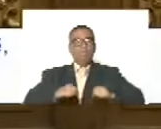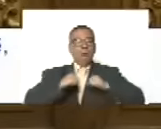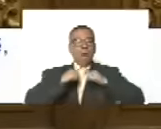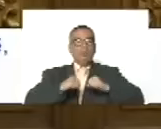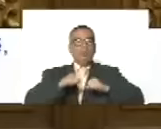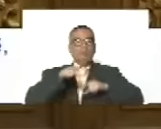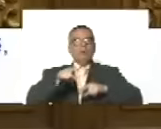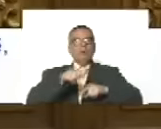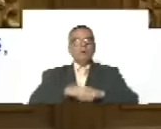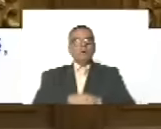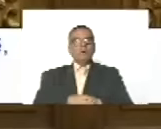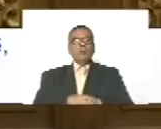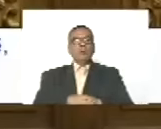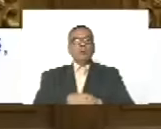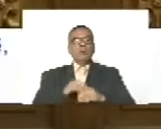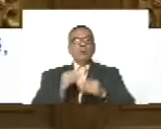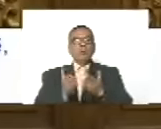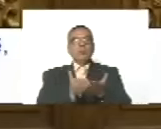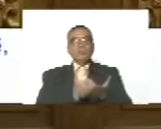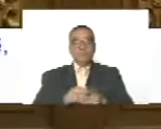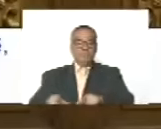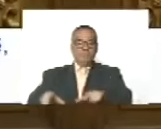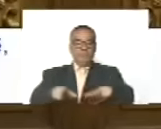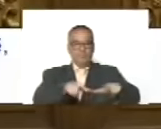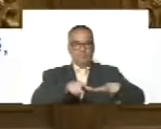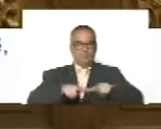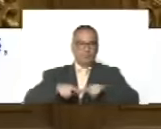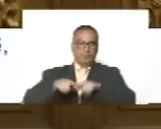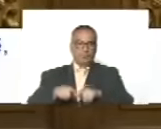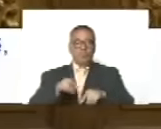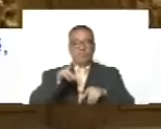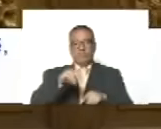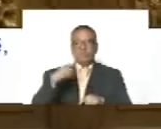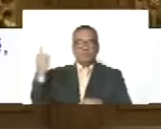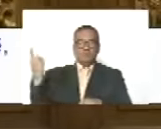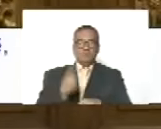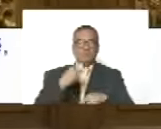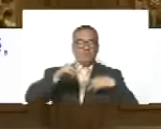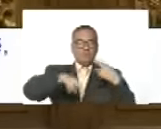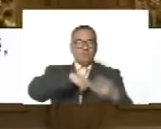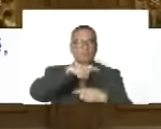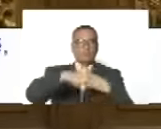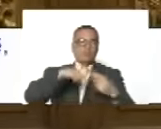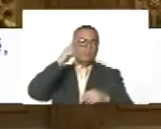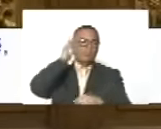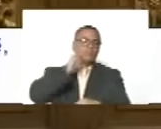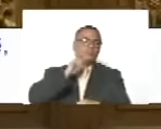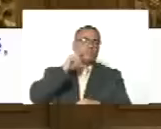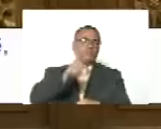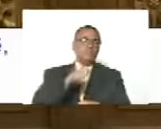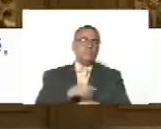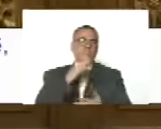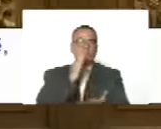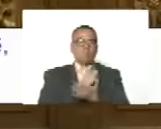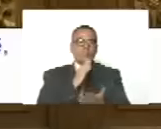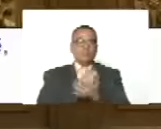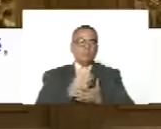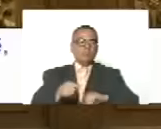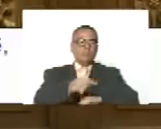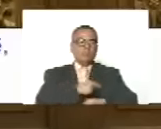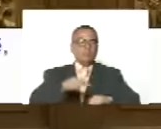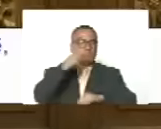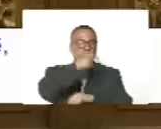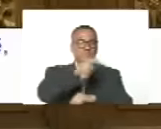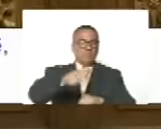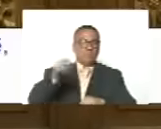consolidación, el espacio de no retorno de la Revolución Bolivariana para que siempre gobierne el